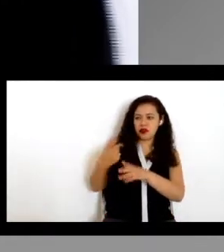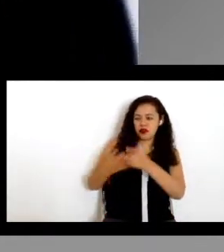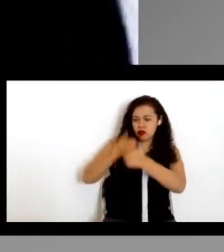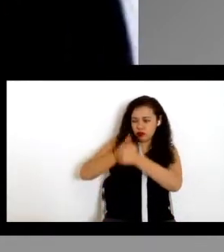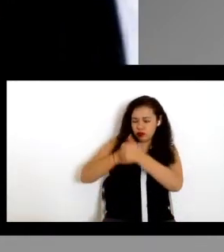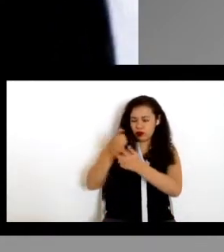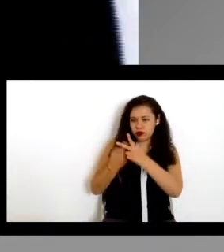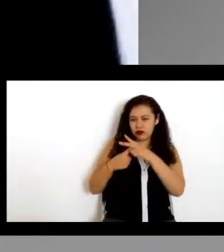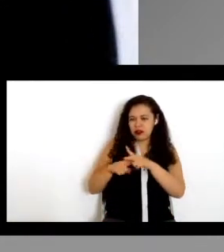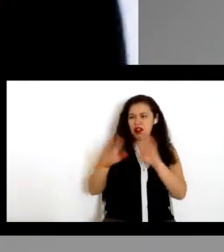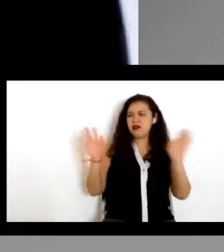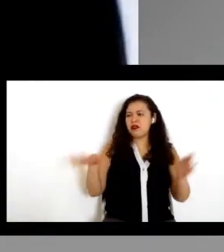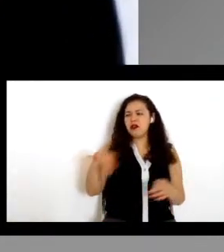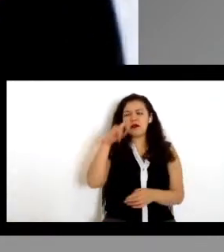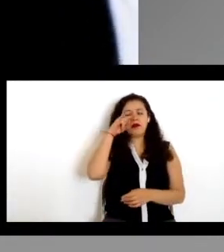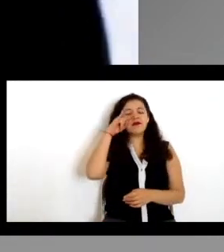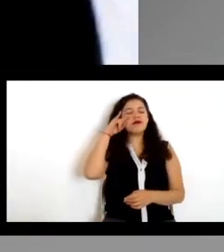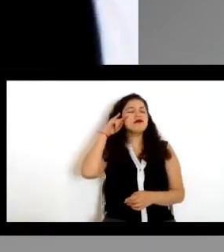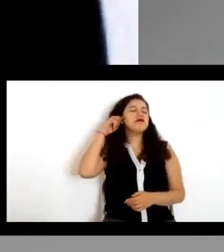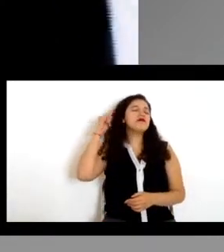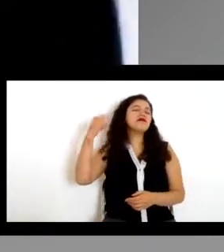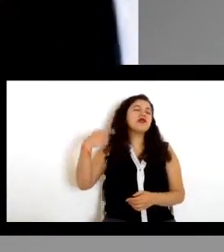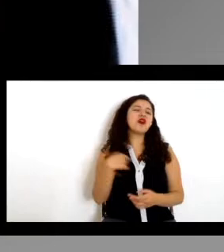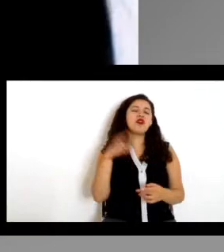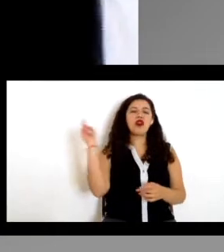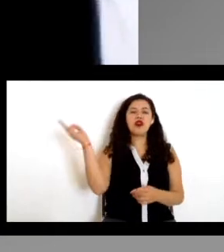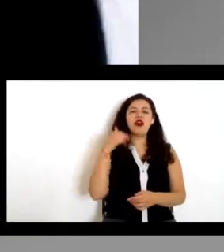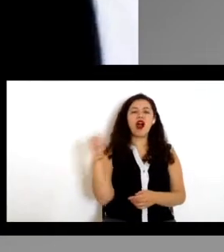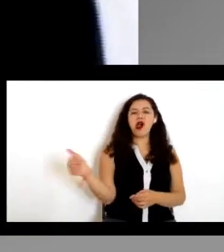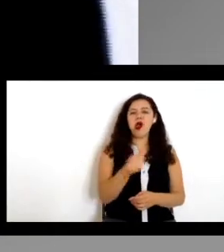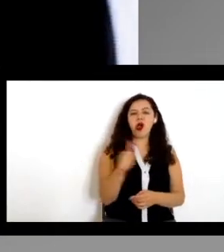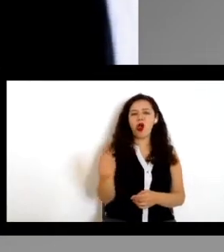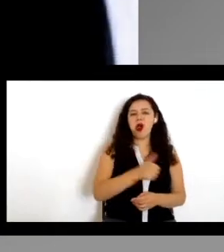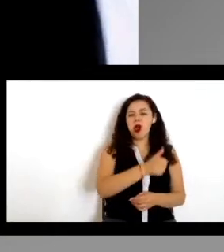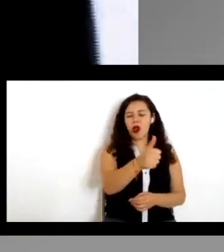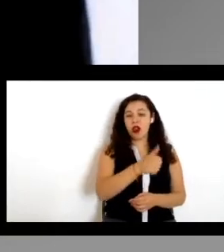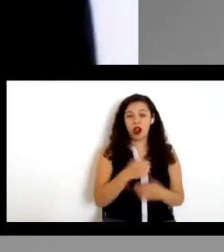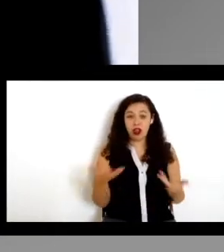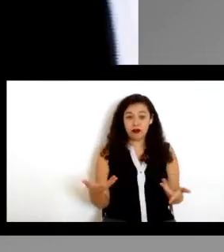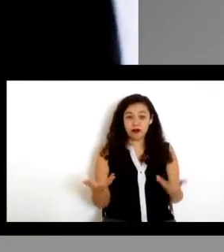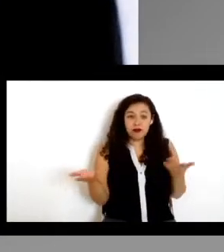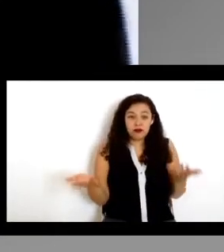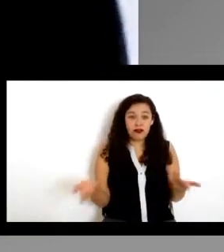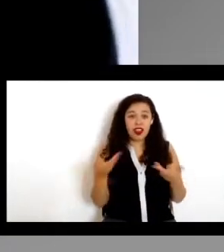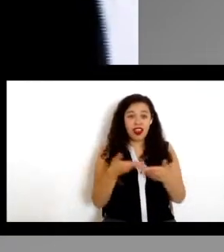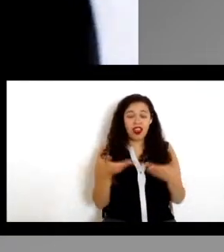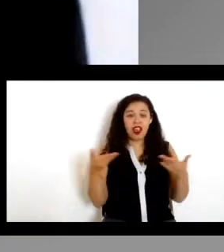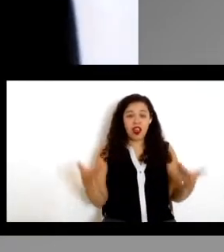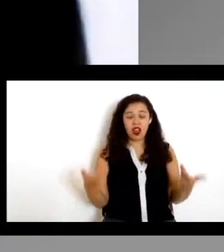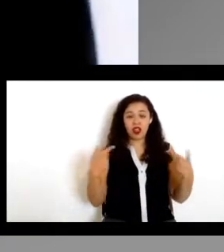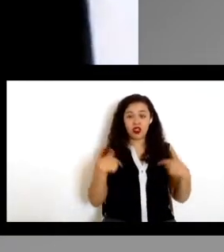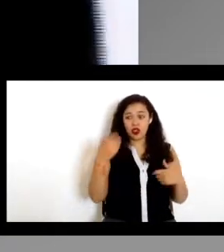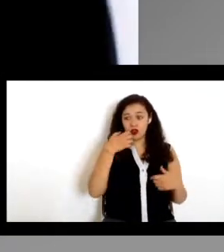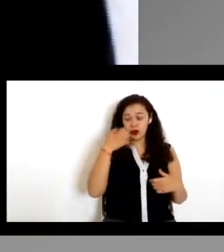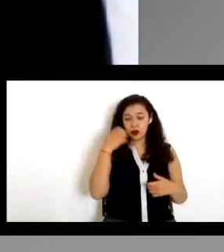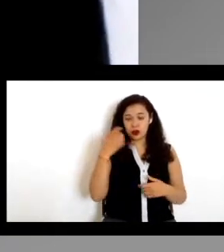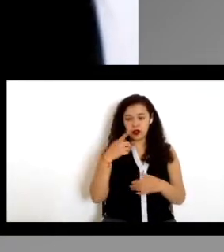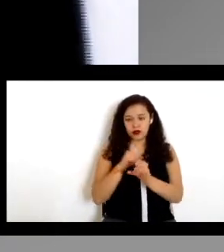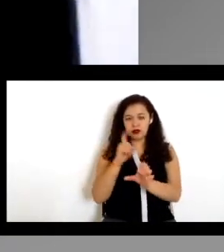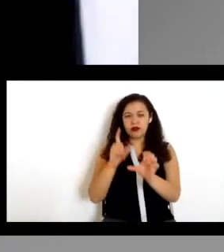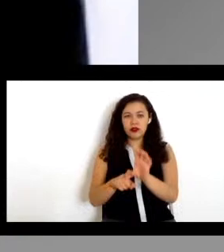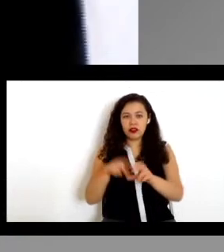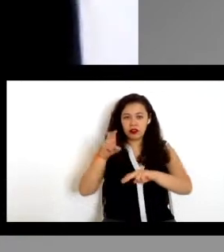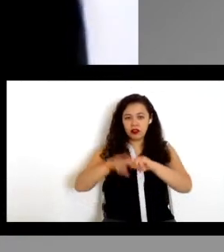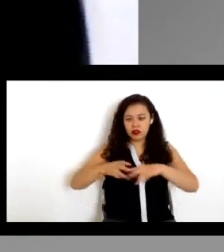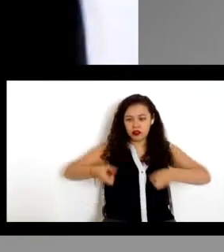pasó desapercibido. Yo recorría la universidad por donde yo quisiera y ahora, regresando a la escuela con una silla de ruedas,